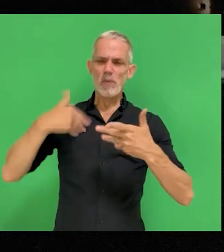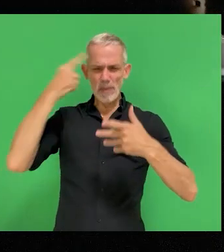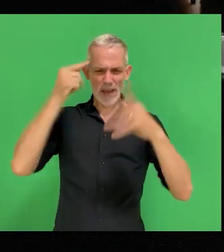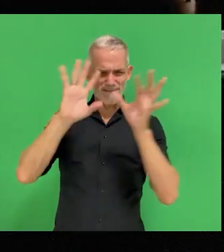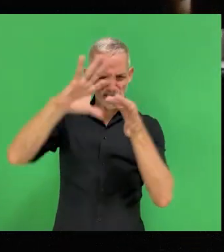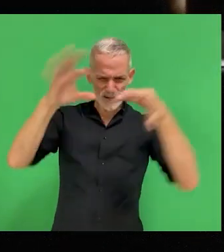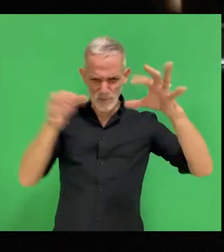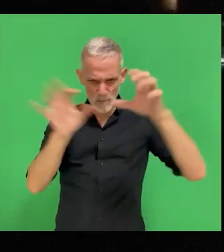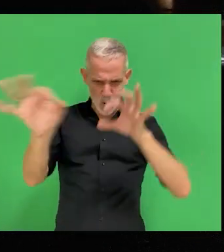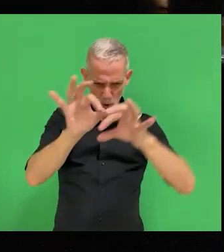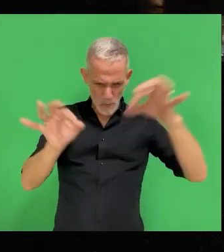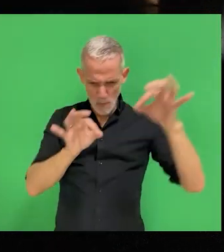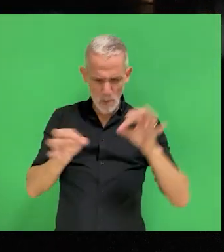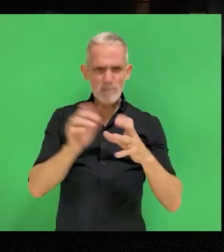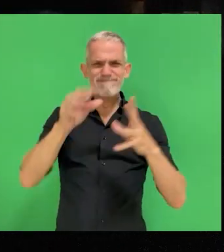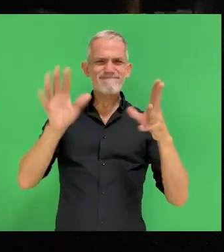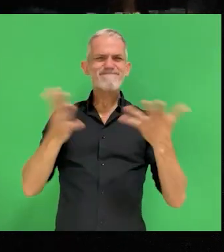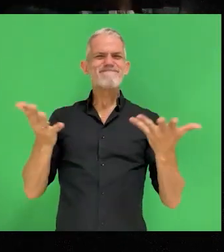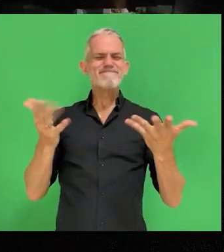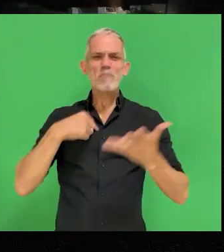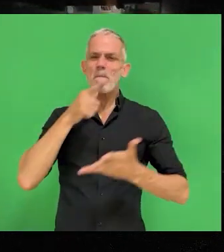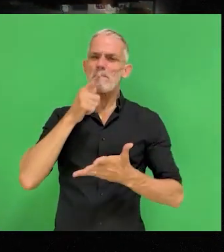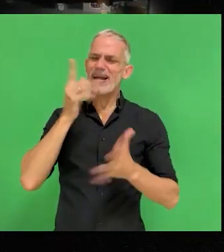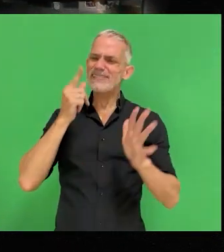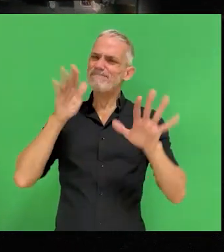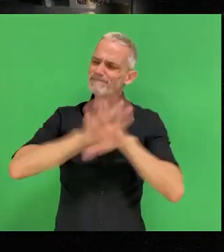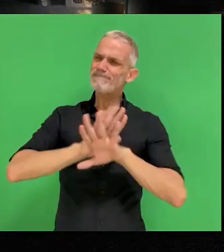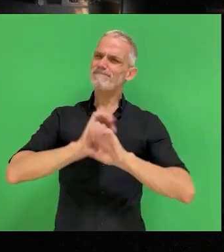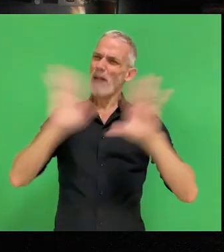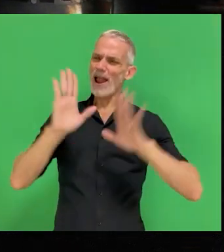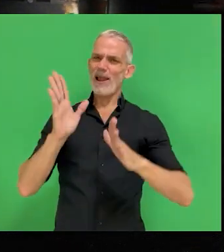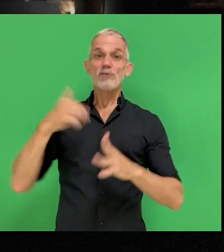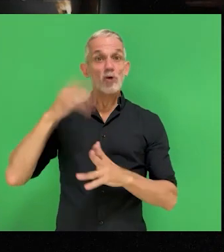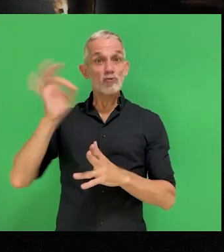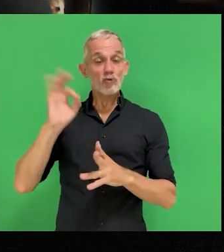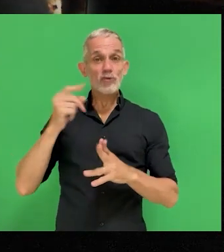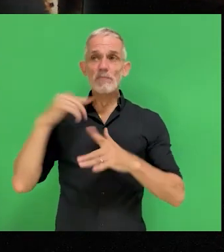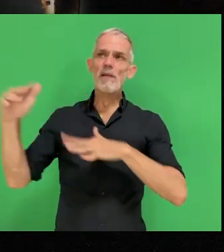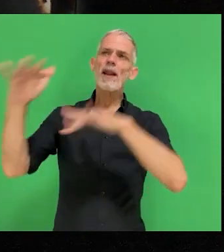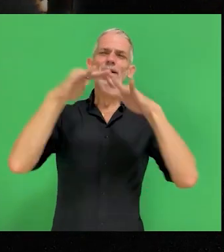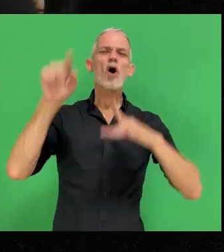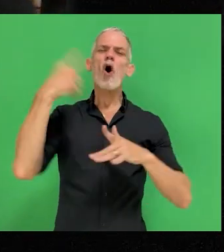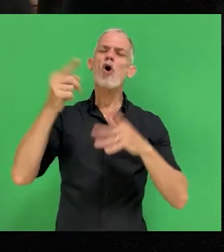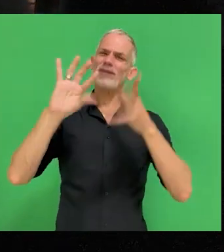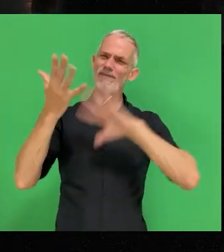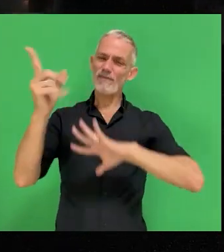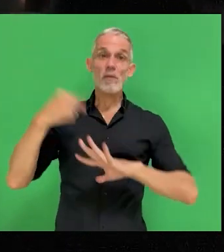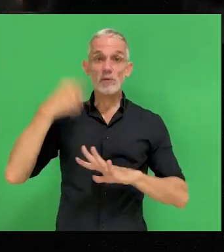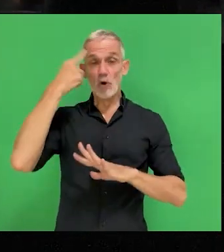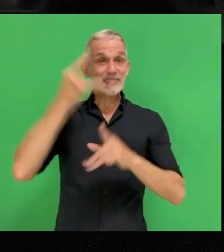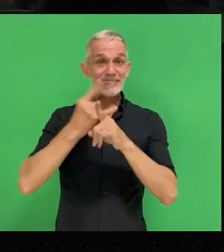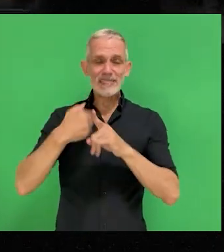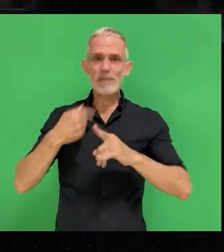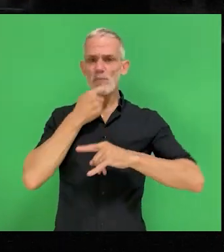equivocada. Yo sé que se dice en otro sentido, pero yo siempre estuve en contra. O sea, no es un rompecabezas, no vamos a encontrar todas